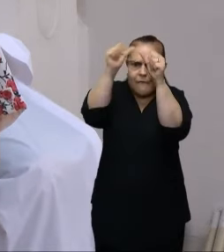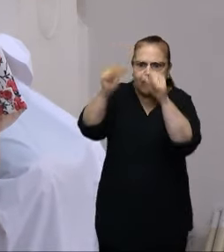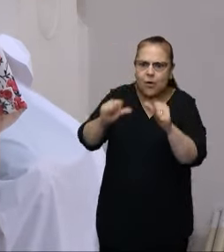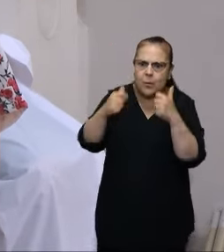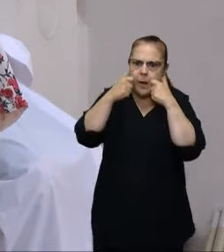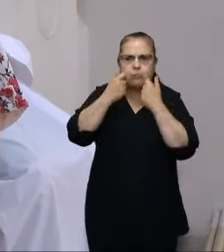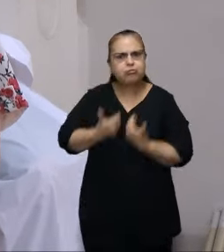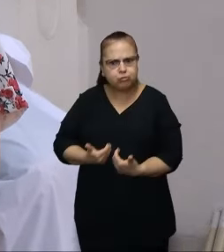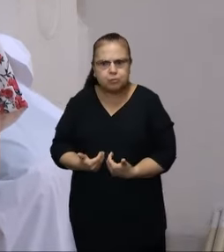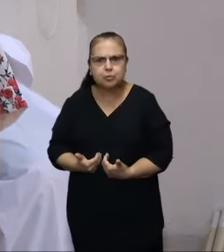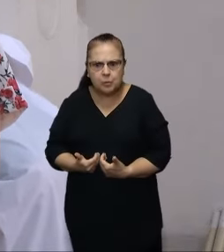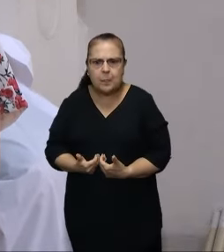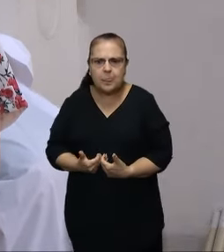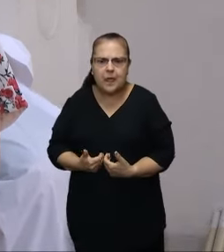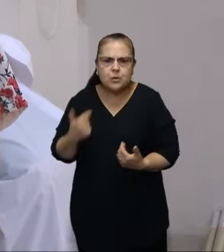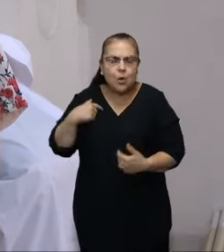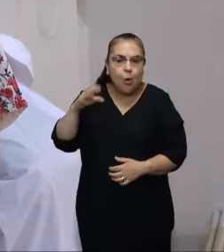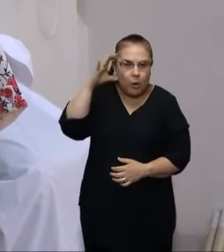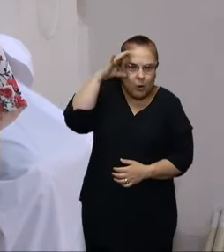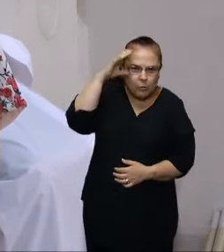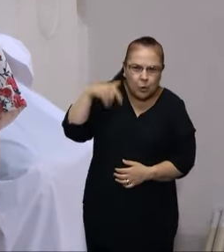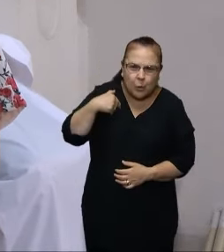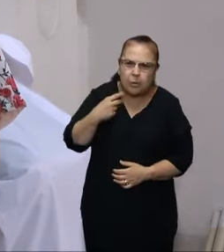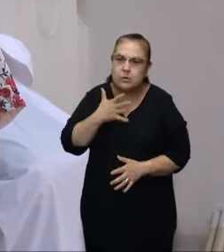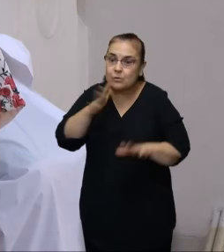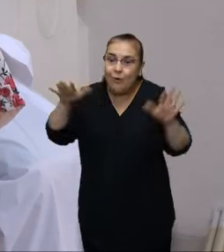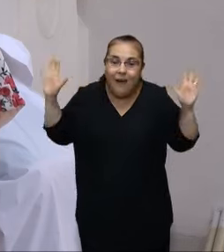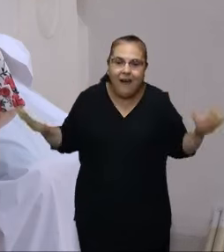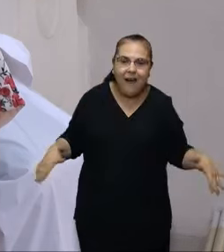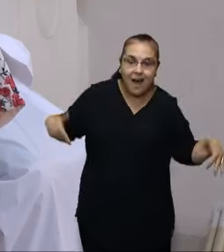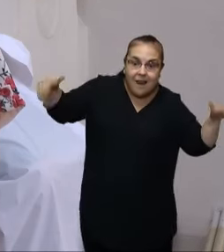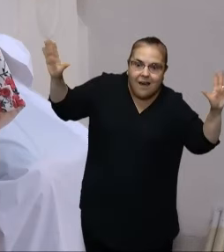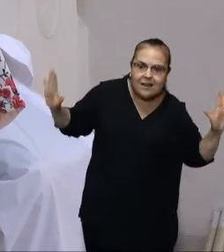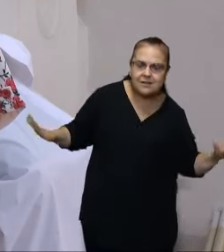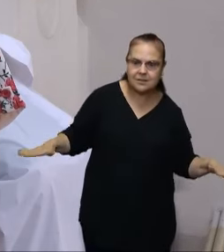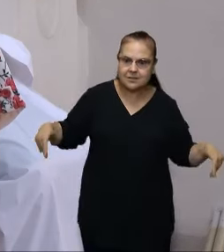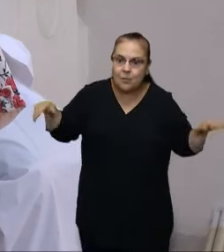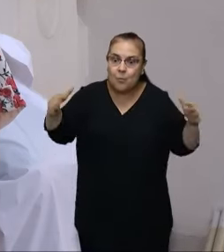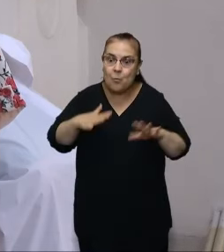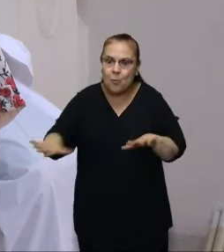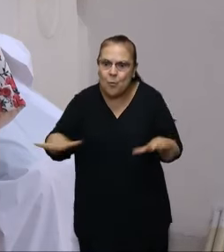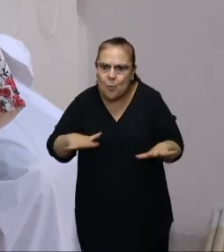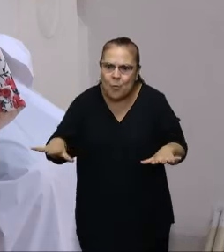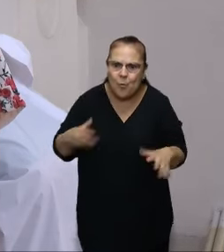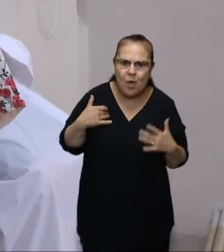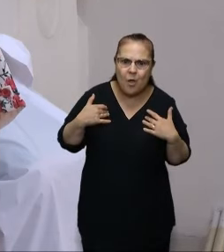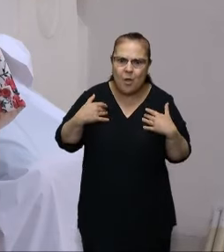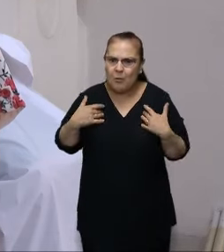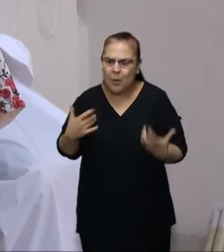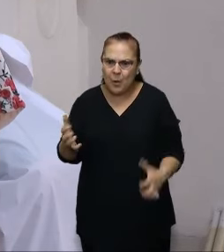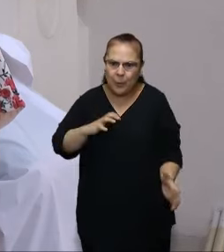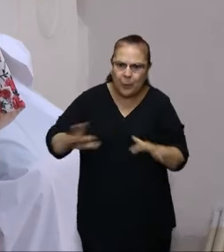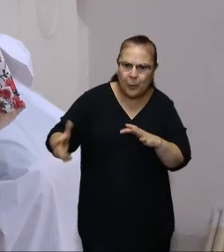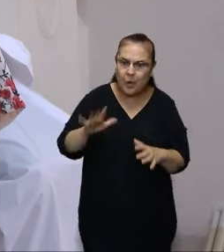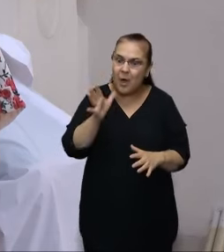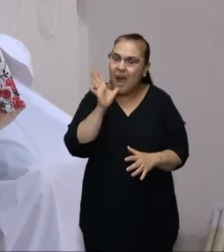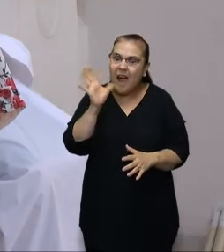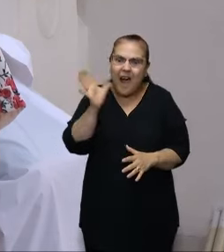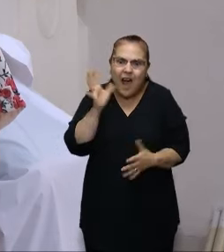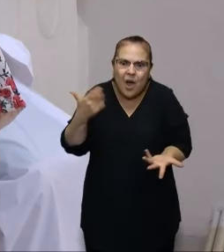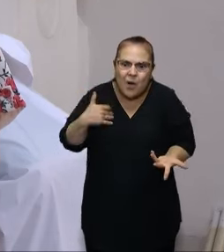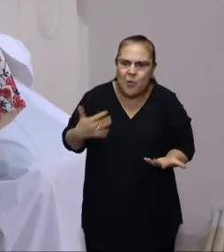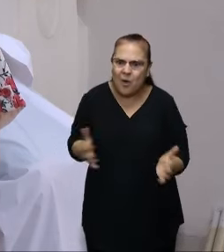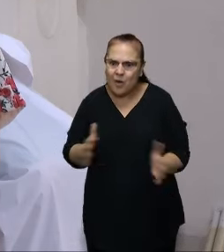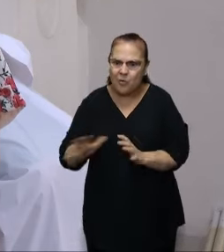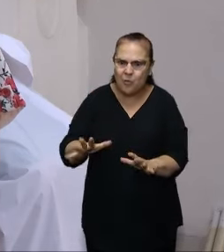humana y oía el rumor de sus alas cuando se movían como estruendo de aguas caudalosas como la